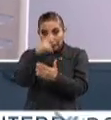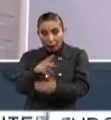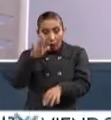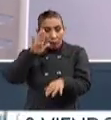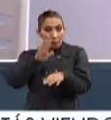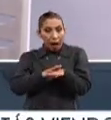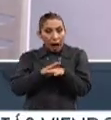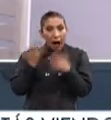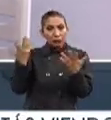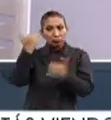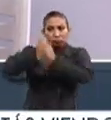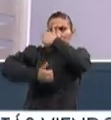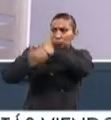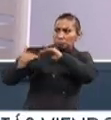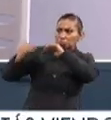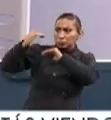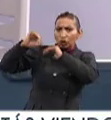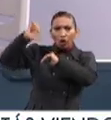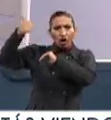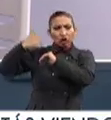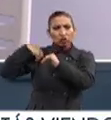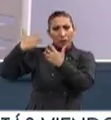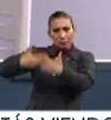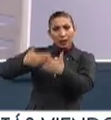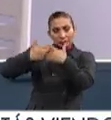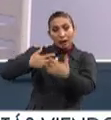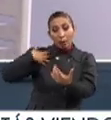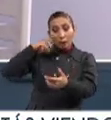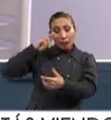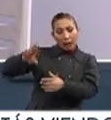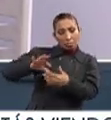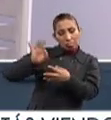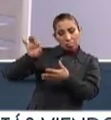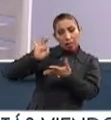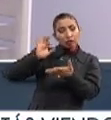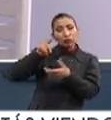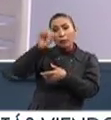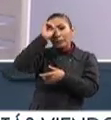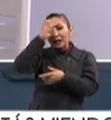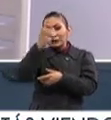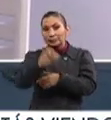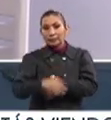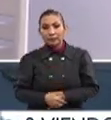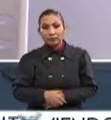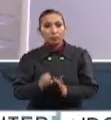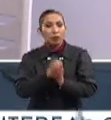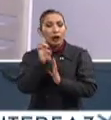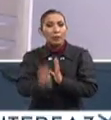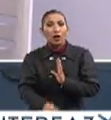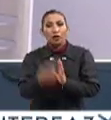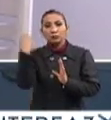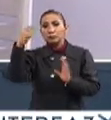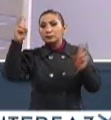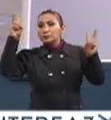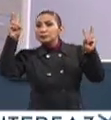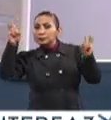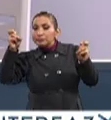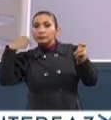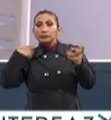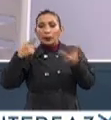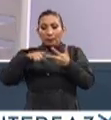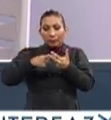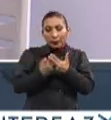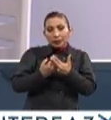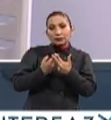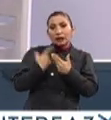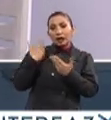vuelva más competitiva si logra aprovechar estas nuevas características. ¿Tú qué opinas sobre este aspecto, por ejemplo, de la denominación de origen